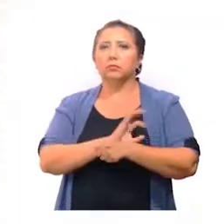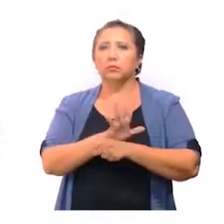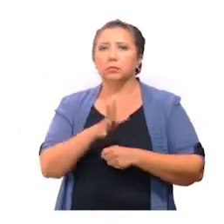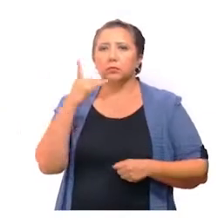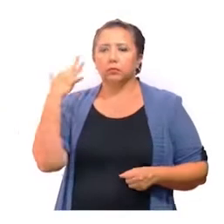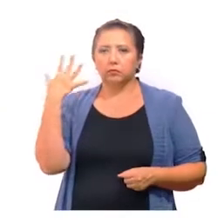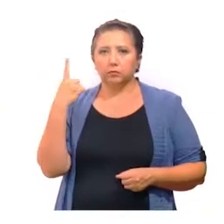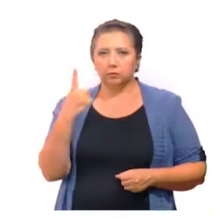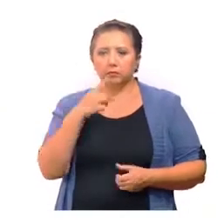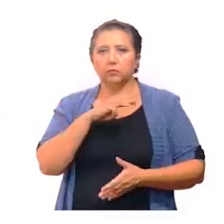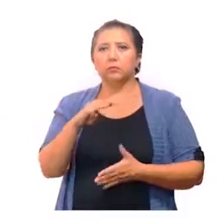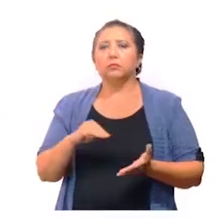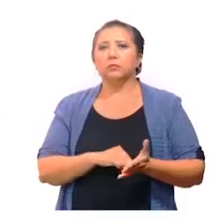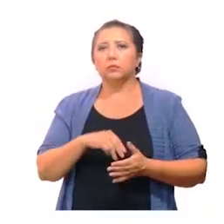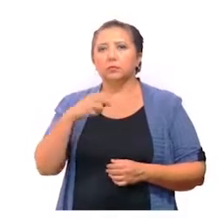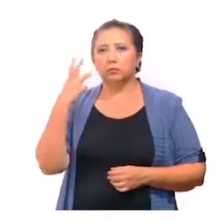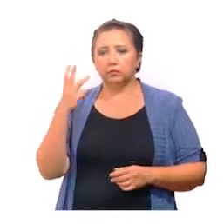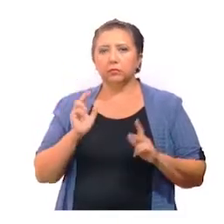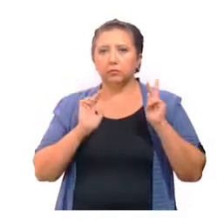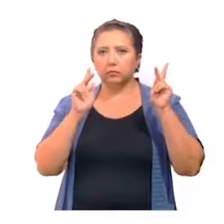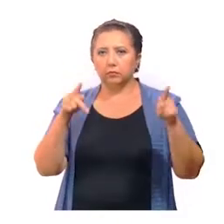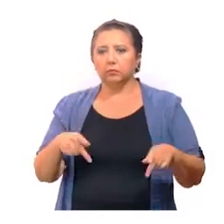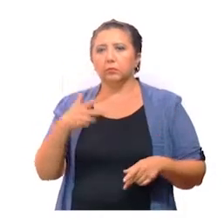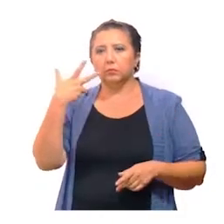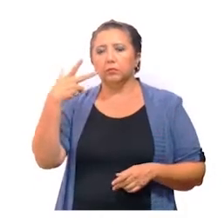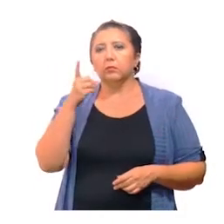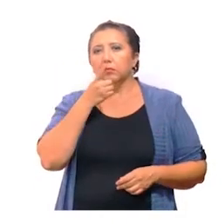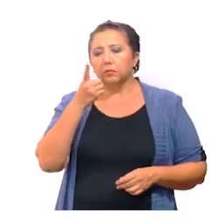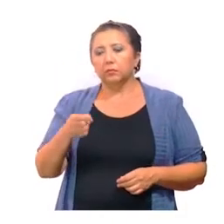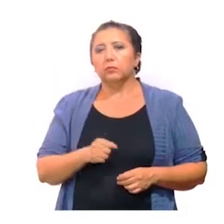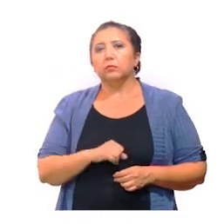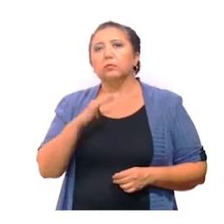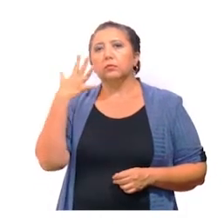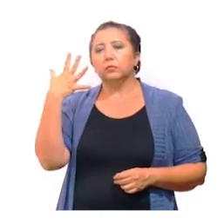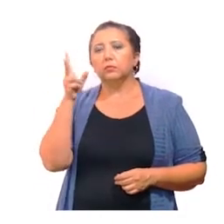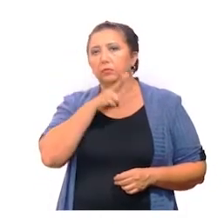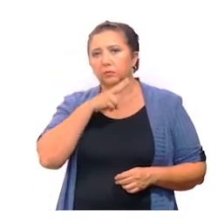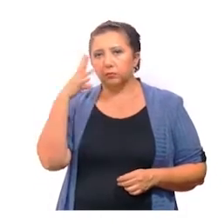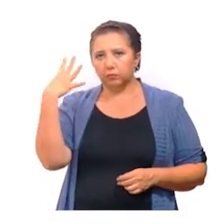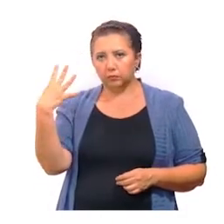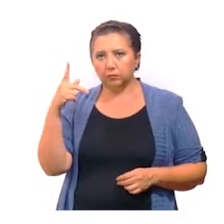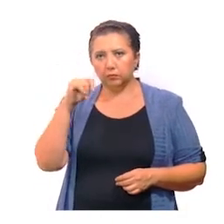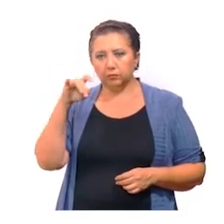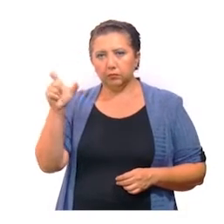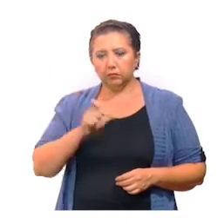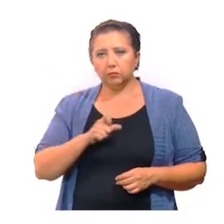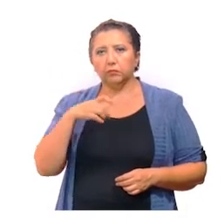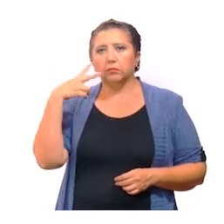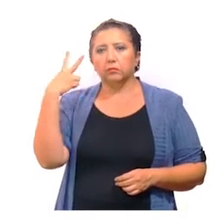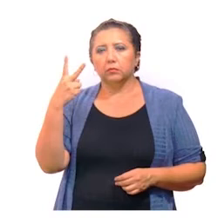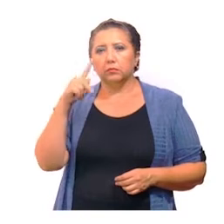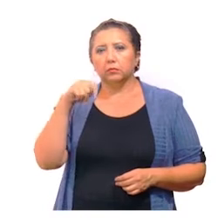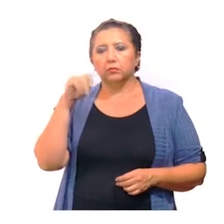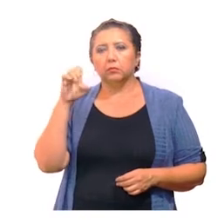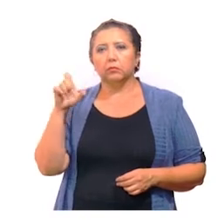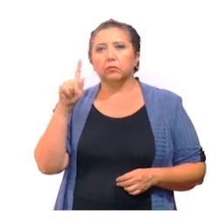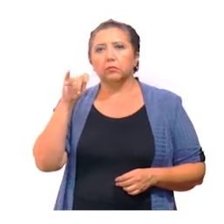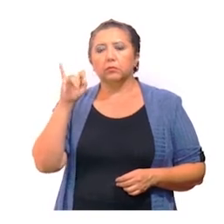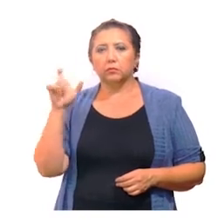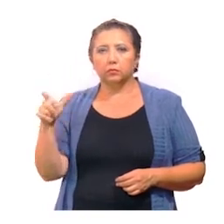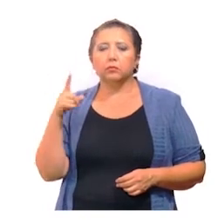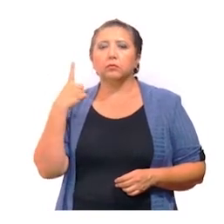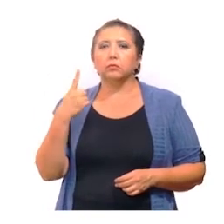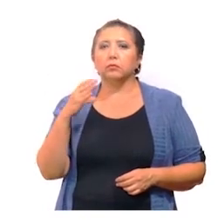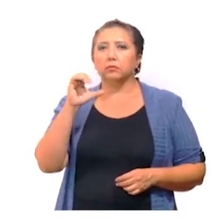coronavirus, 51 en Mérida, 3 en Progreso, 8 en Canacín, 5 en Valladolid, 4 en Tecash, 2 en Motul y en Ticul, 1